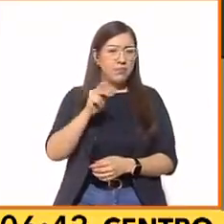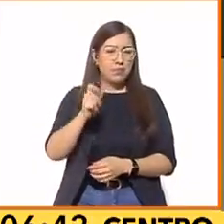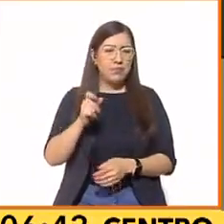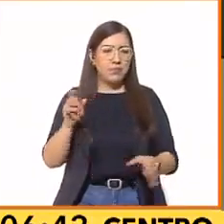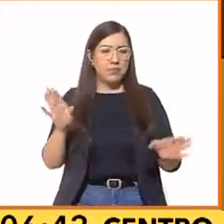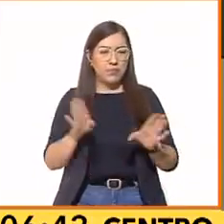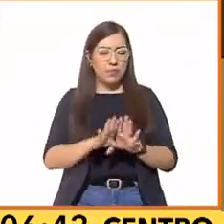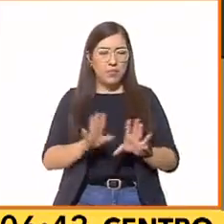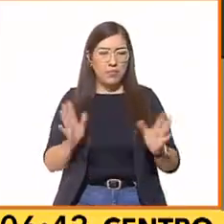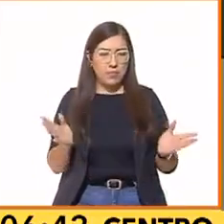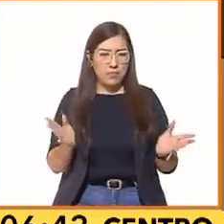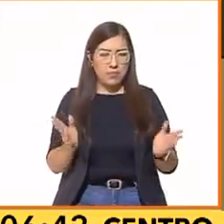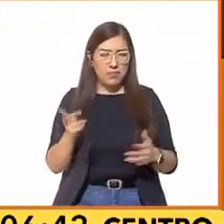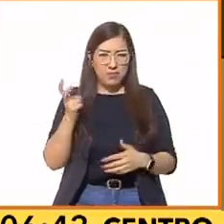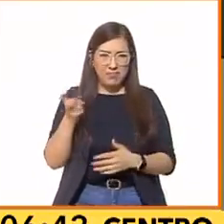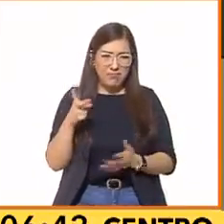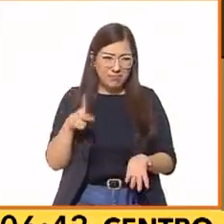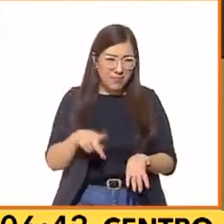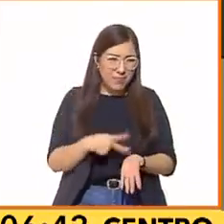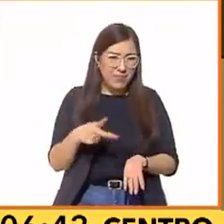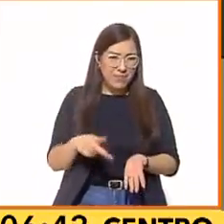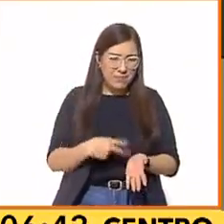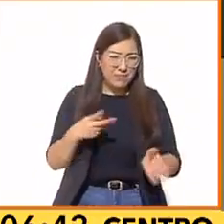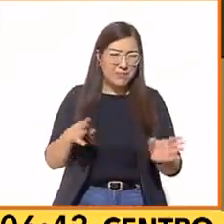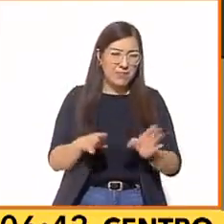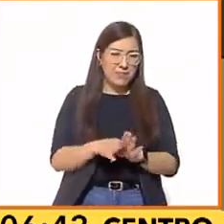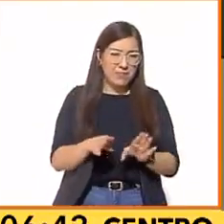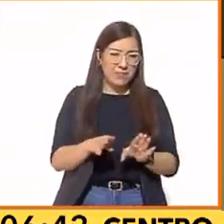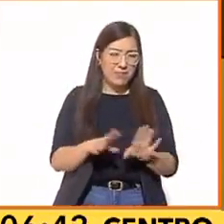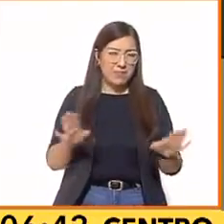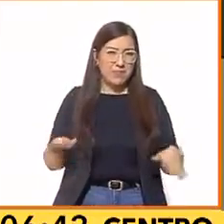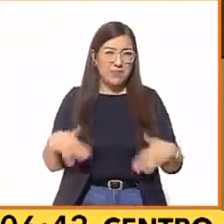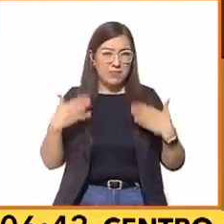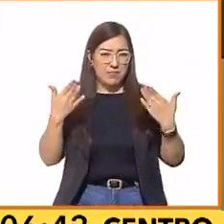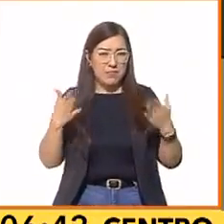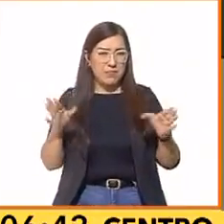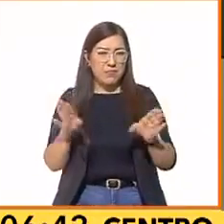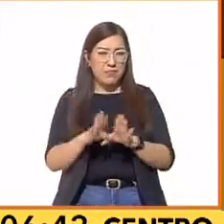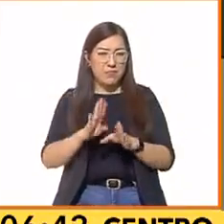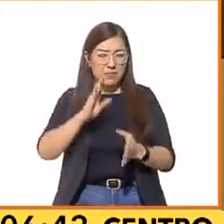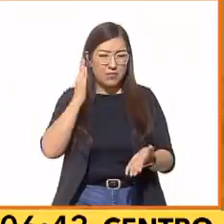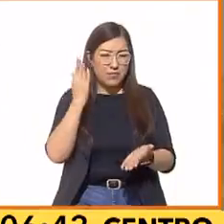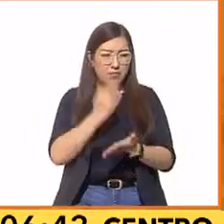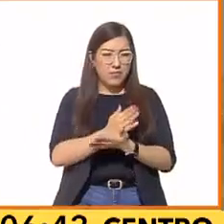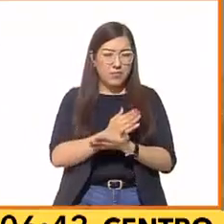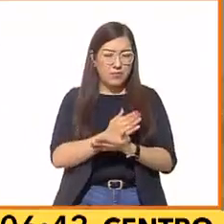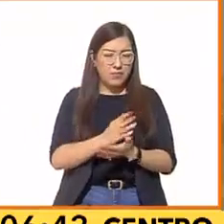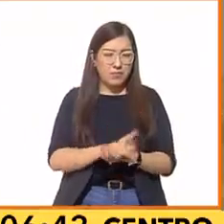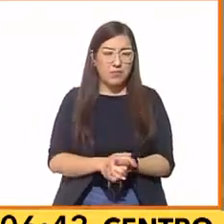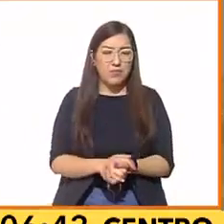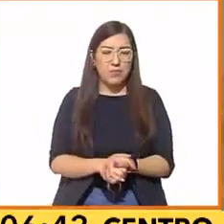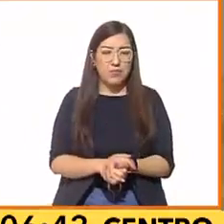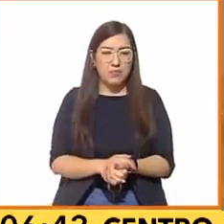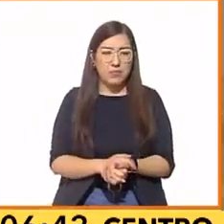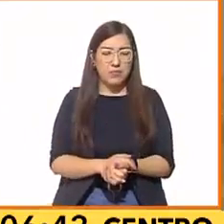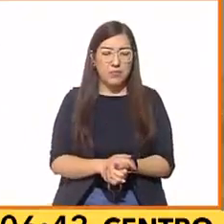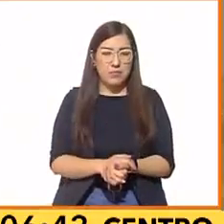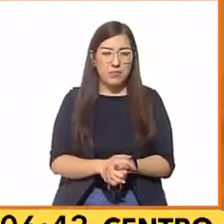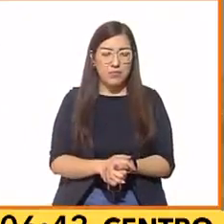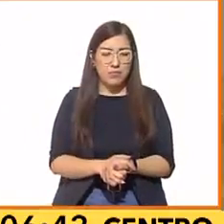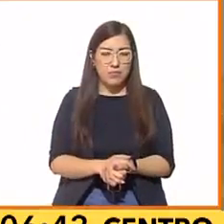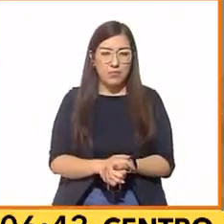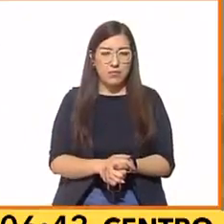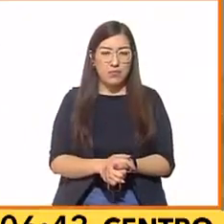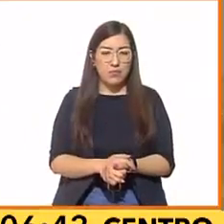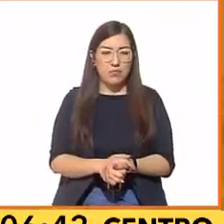estos constantes amenazas de fuera del país, para que incluso se reconociera, no sé, tuvo